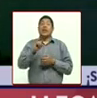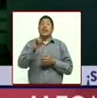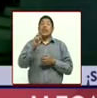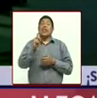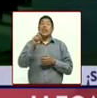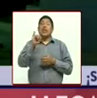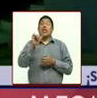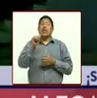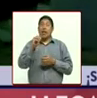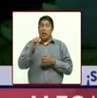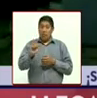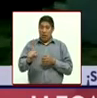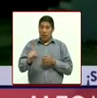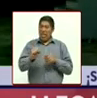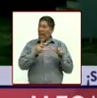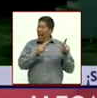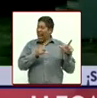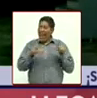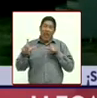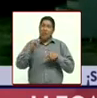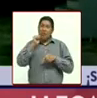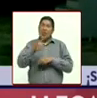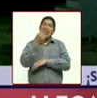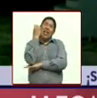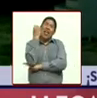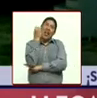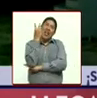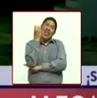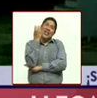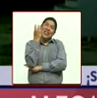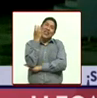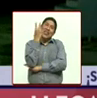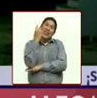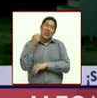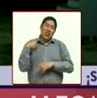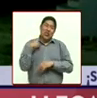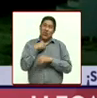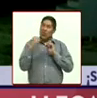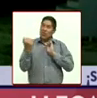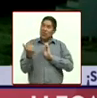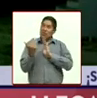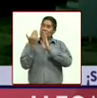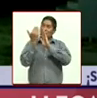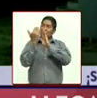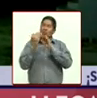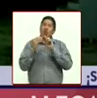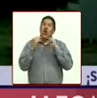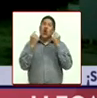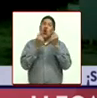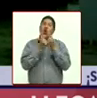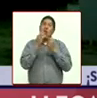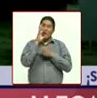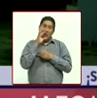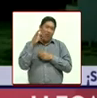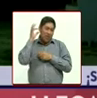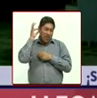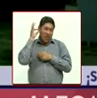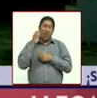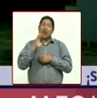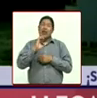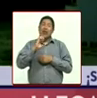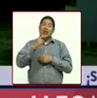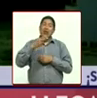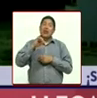como te decíamos, para que mañana al mediodía nos encontremos con la nación Chimané, esa nación que se ha buscado que deje de ser